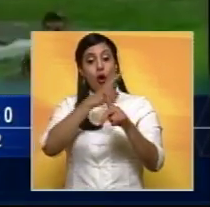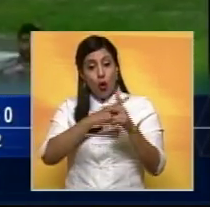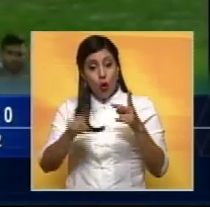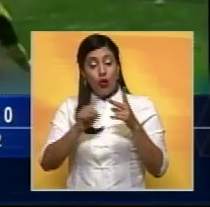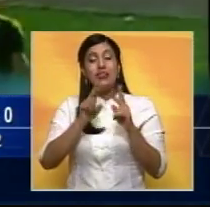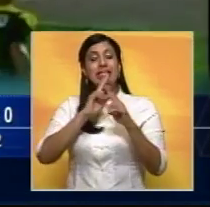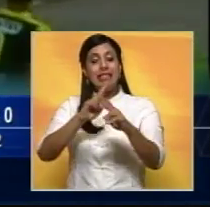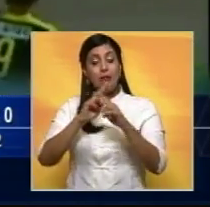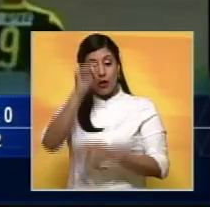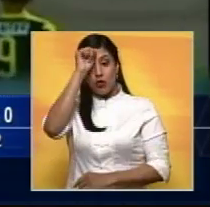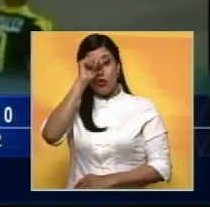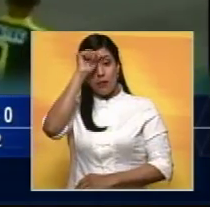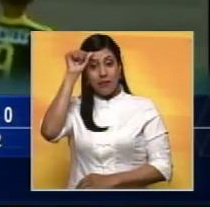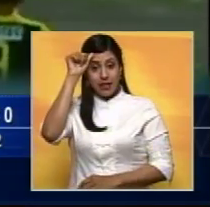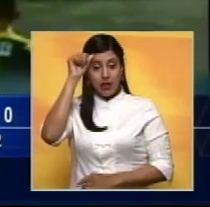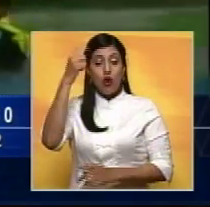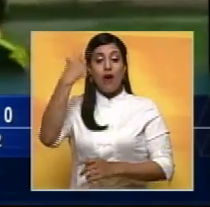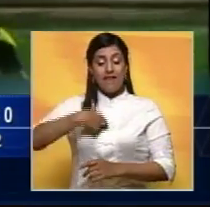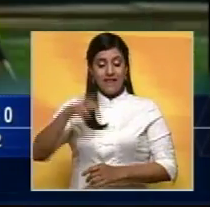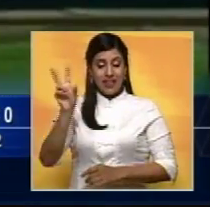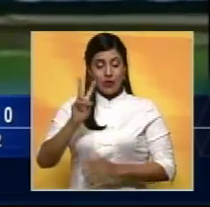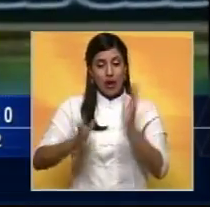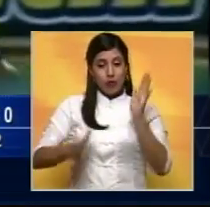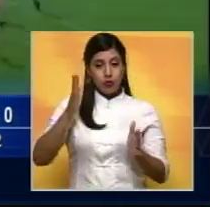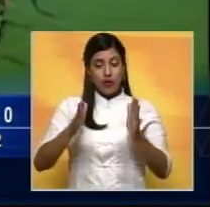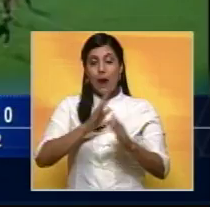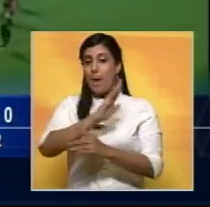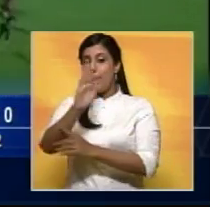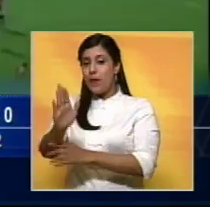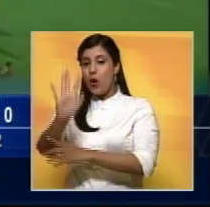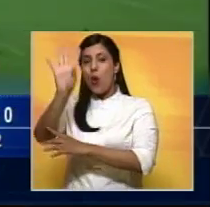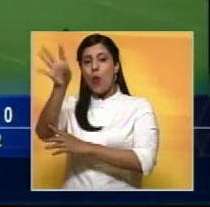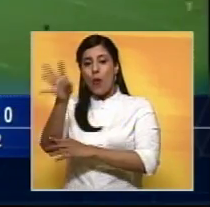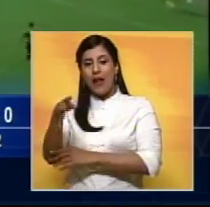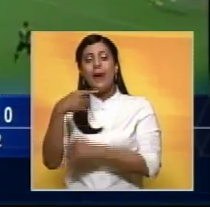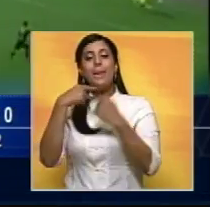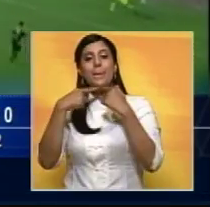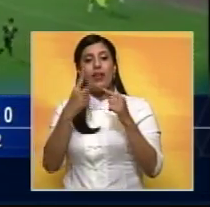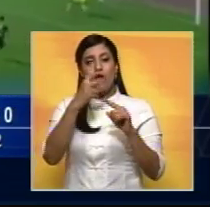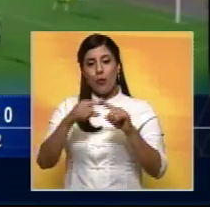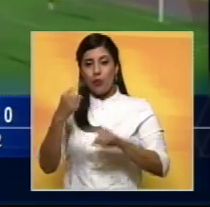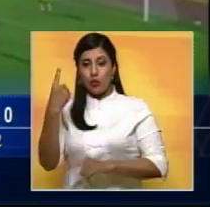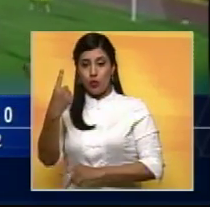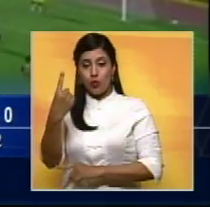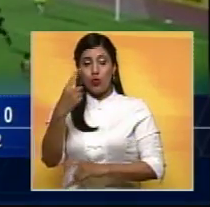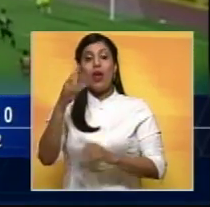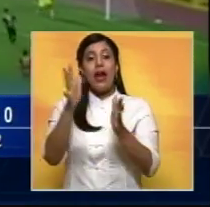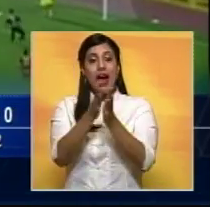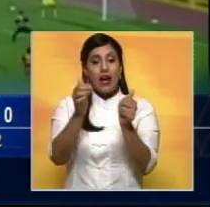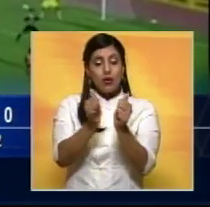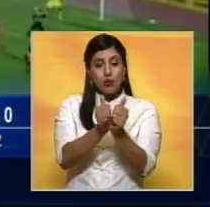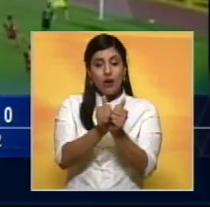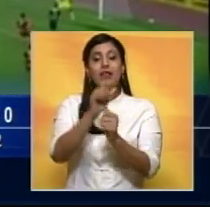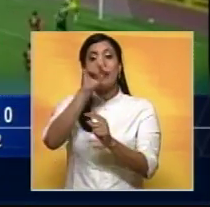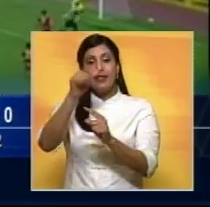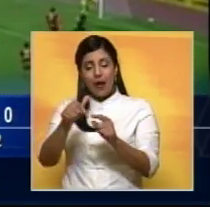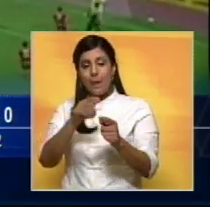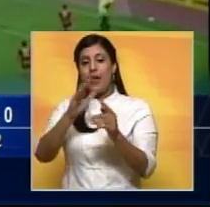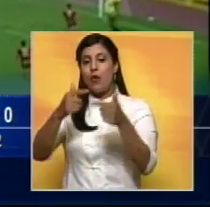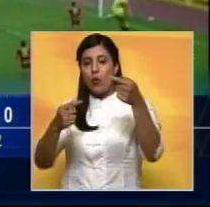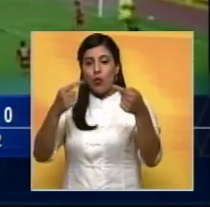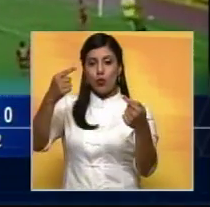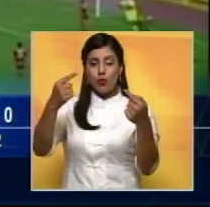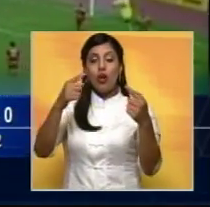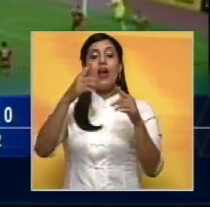otros resultados del domingo, Atlético Venezuela derrotó a Mineros de Guayana 2-1, Socopó y Anzoátegui igualaron a un tanto, Portuguesa